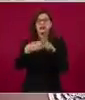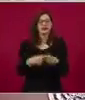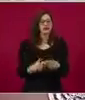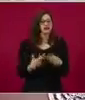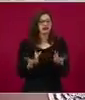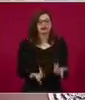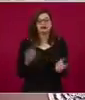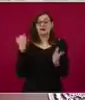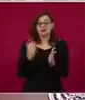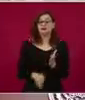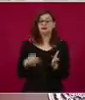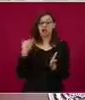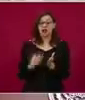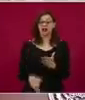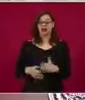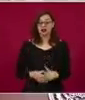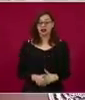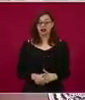especial,